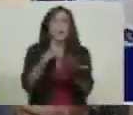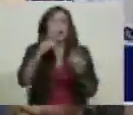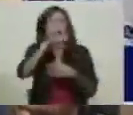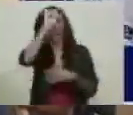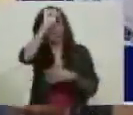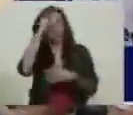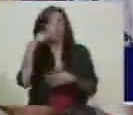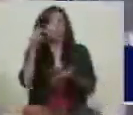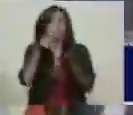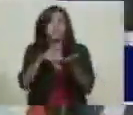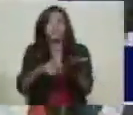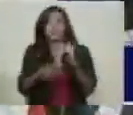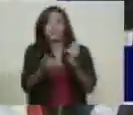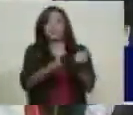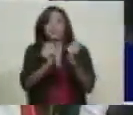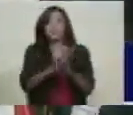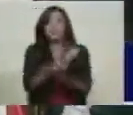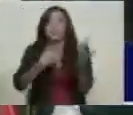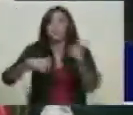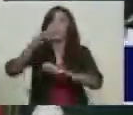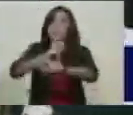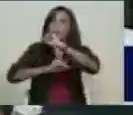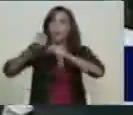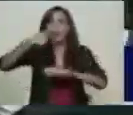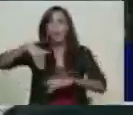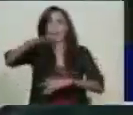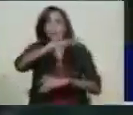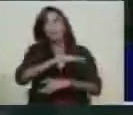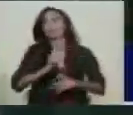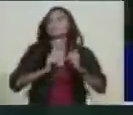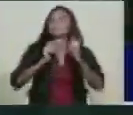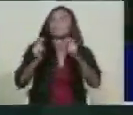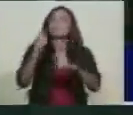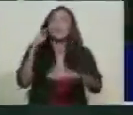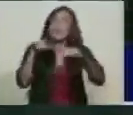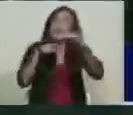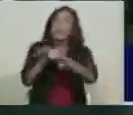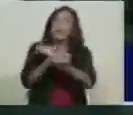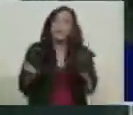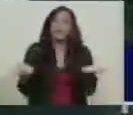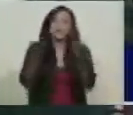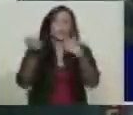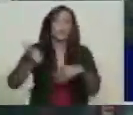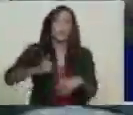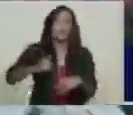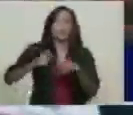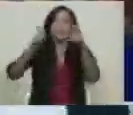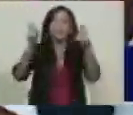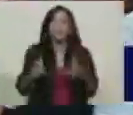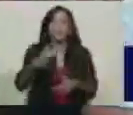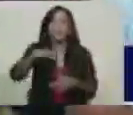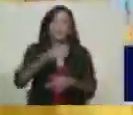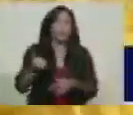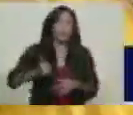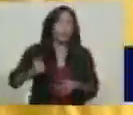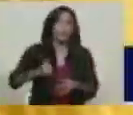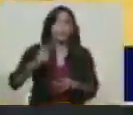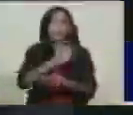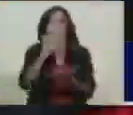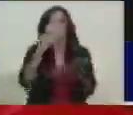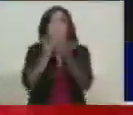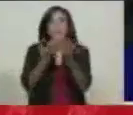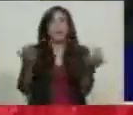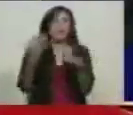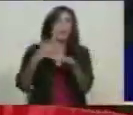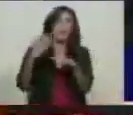diablo, nosotros su pueblo lo autorizamos para que vaya a hablar con quien sea, donde sea, hasta con el